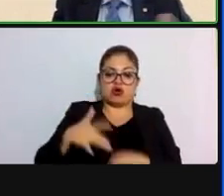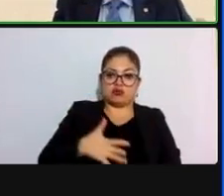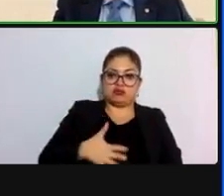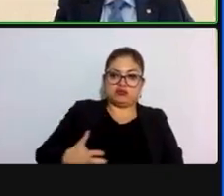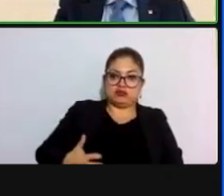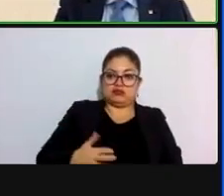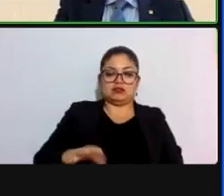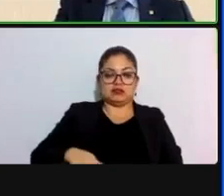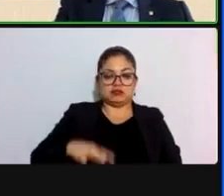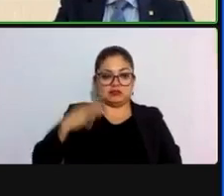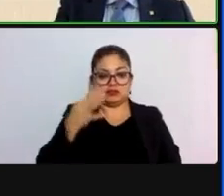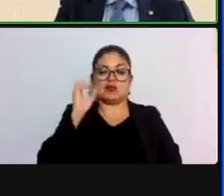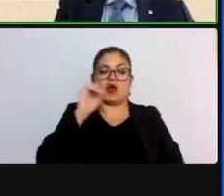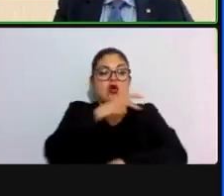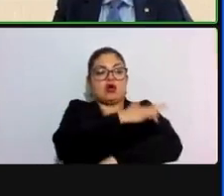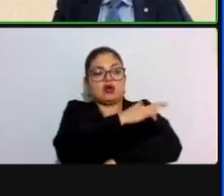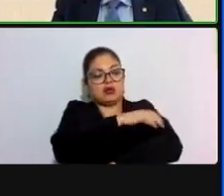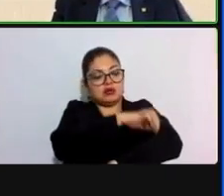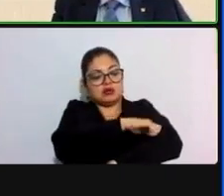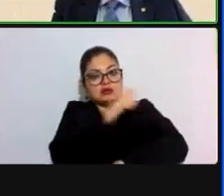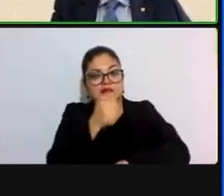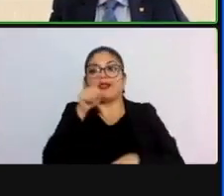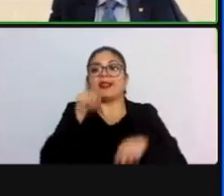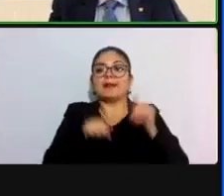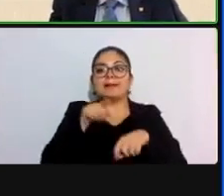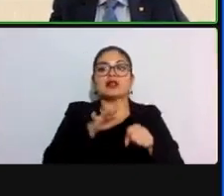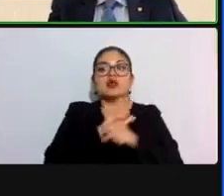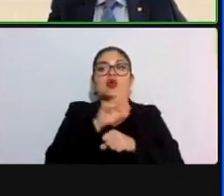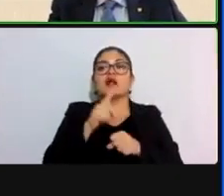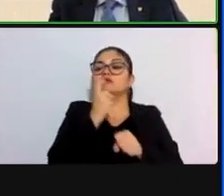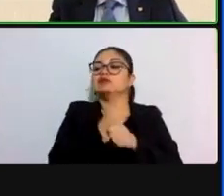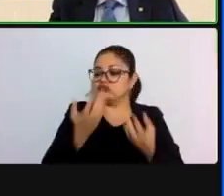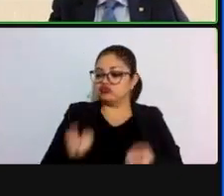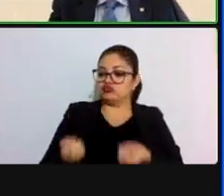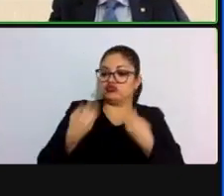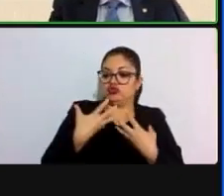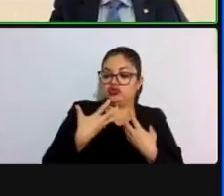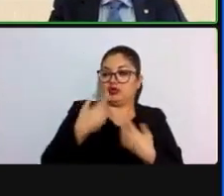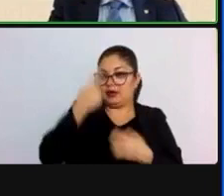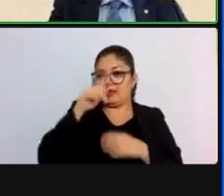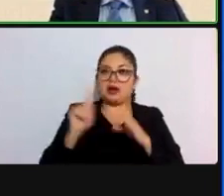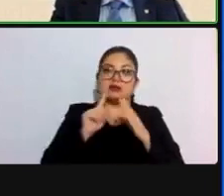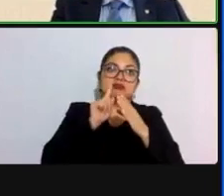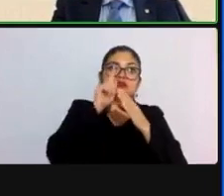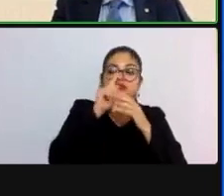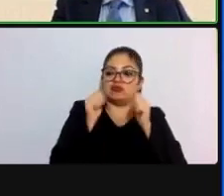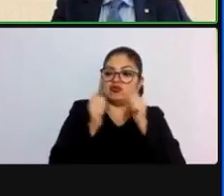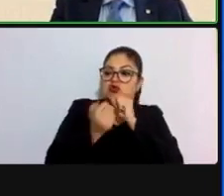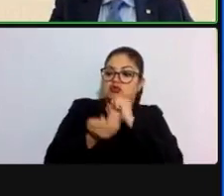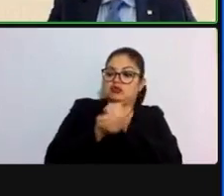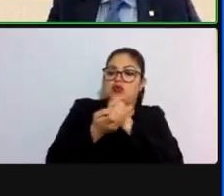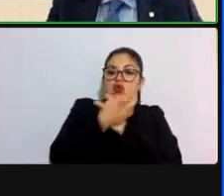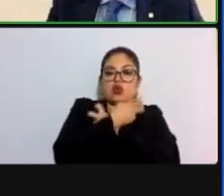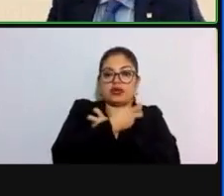brazo, dependiendo de cuál es la zona donadora que nos permita más fácilmente el acceso, considerando la condición del